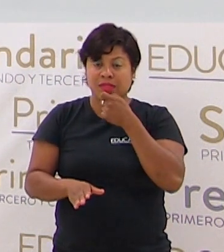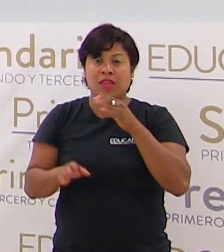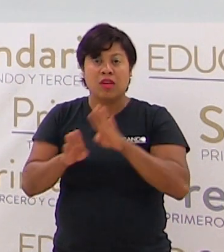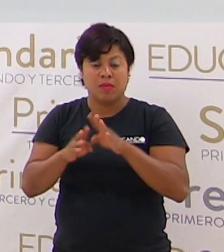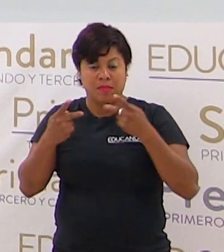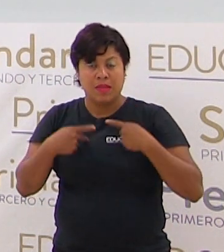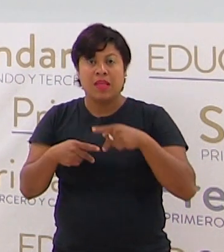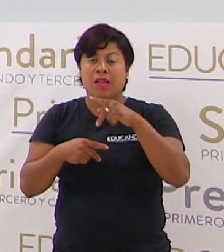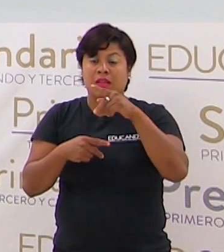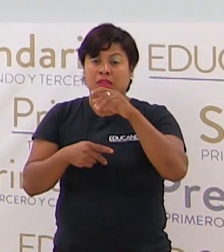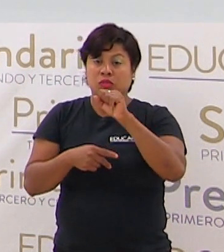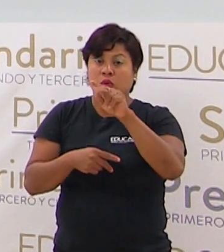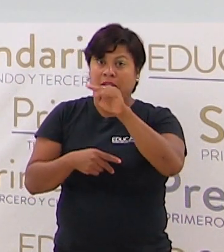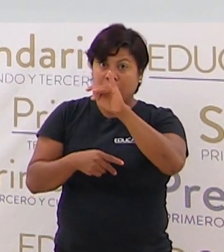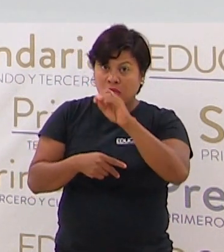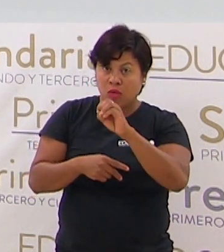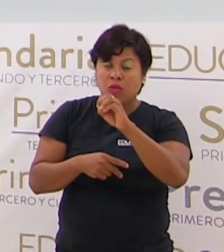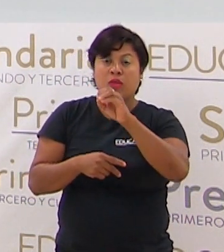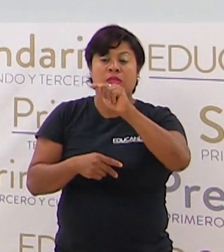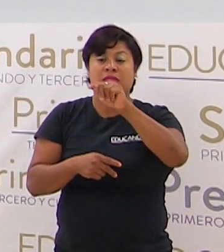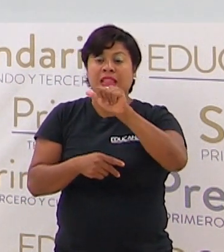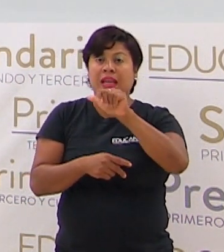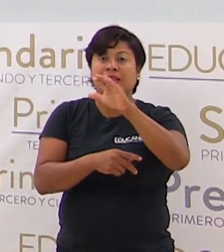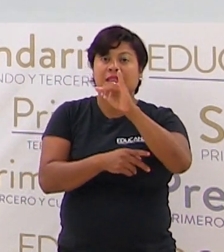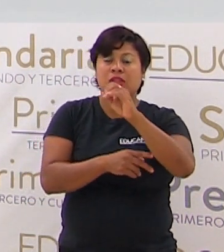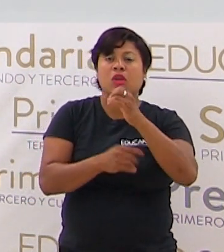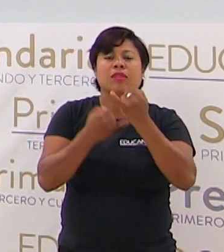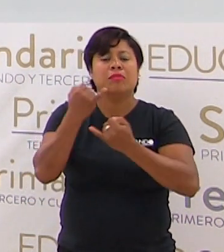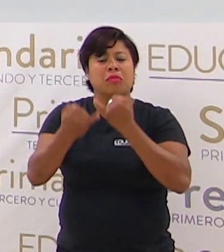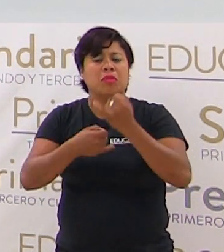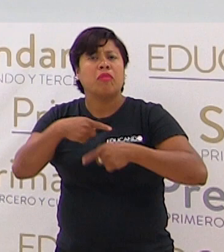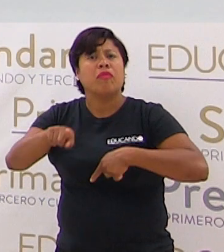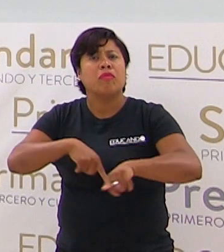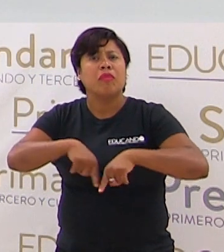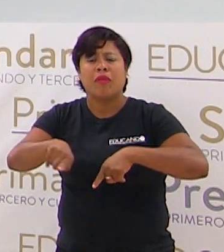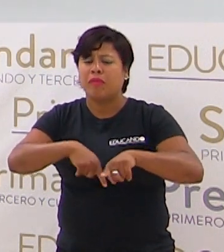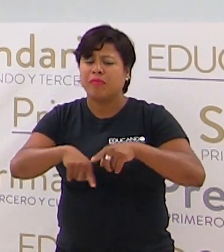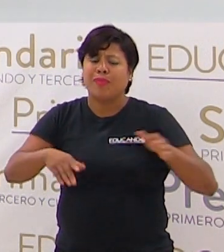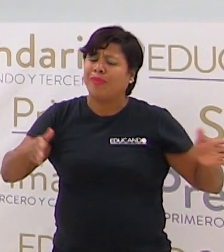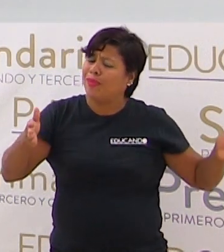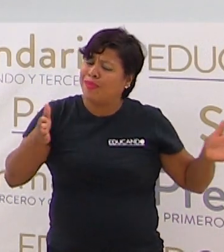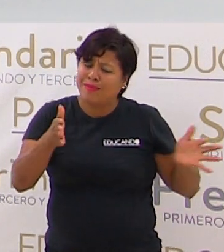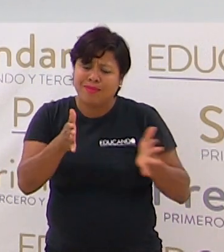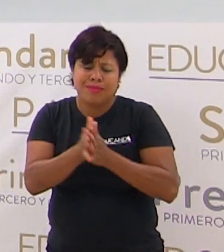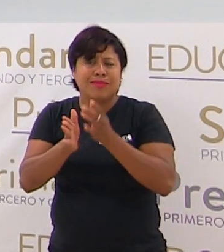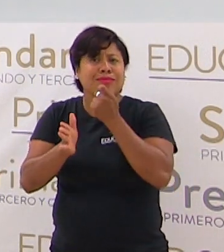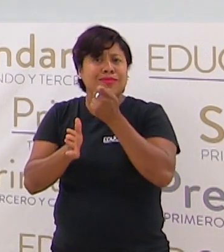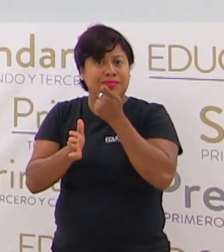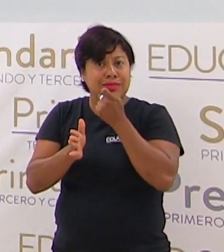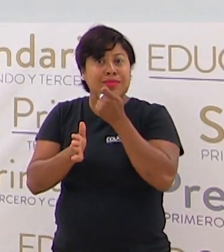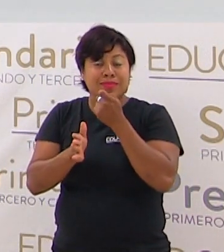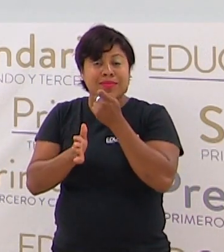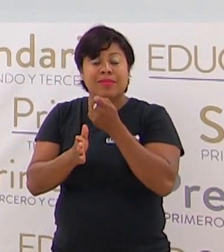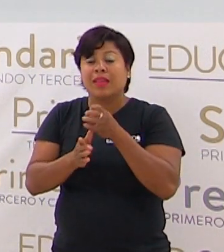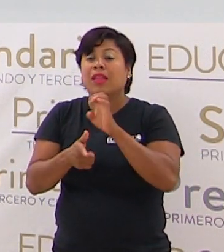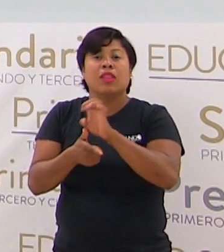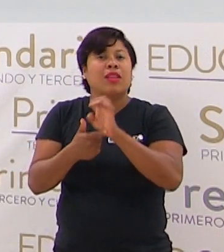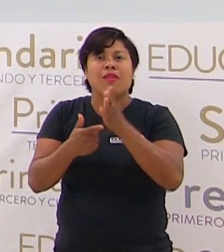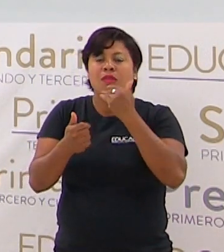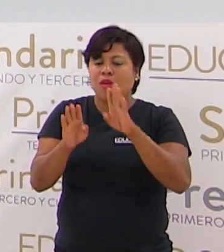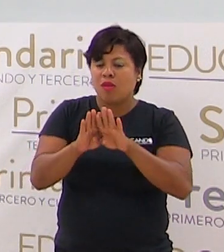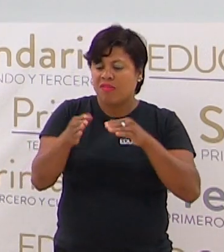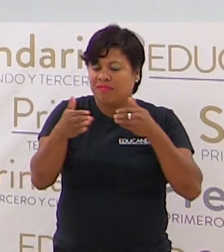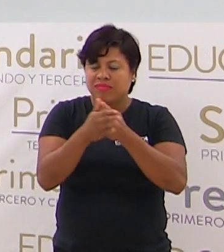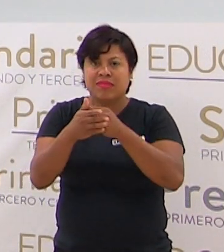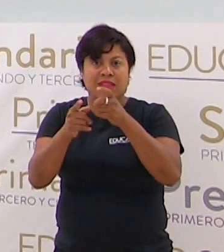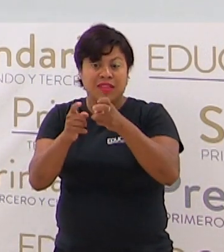del sujeto tácito que está en la oración, estuvo jugando fútbol, toda la niñez, ¿bien? Entonces no hay un